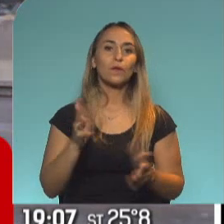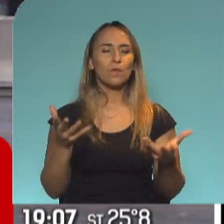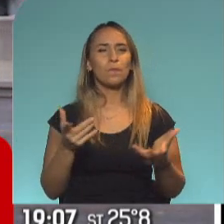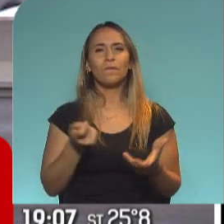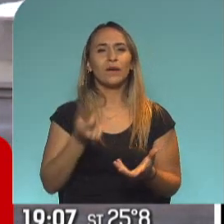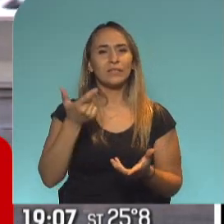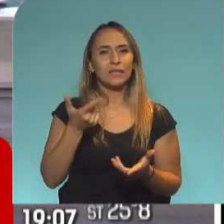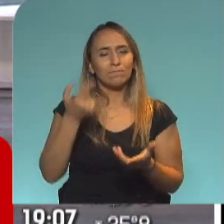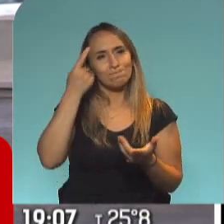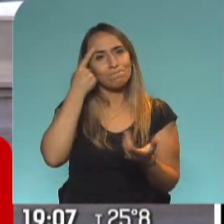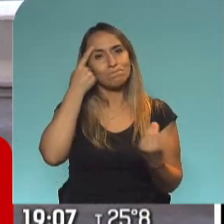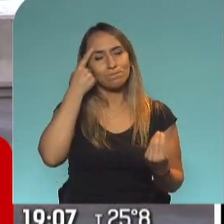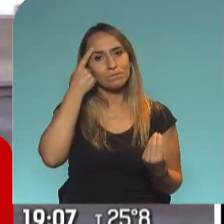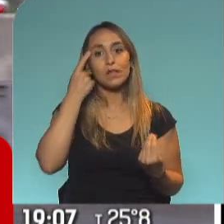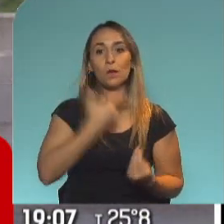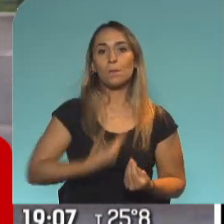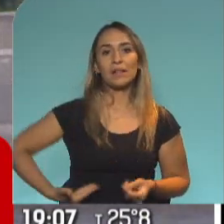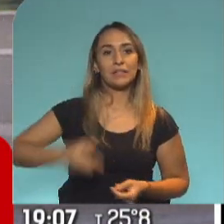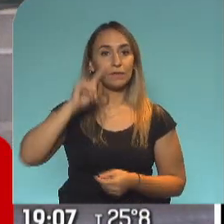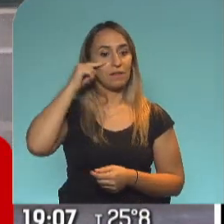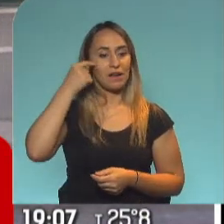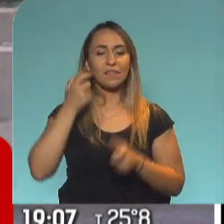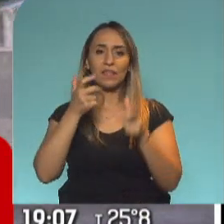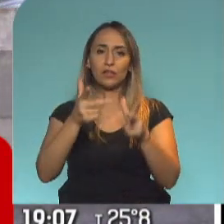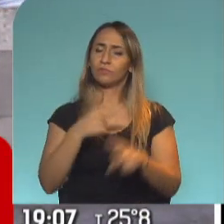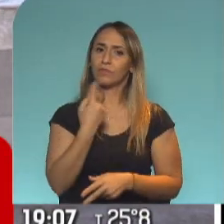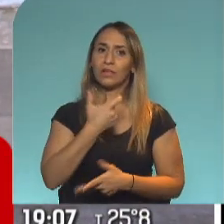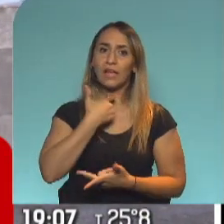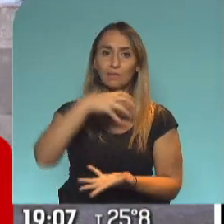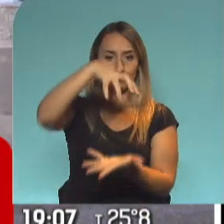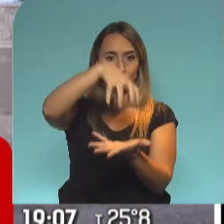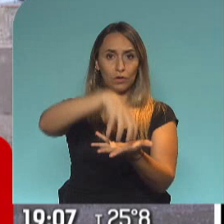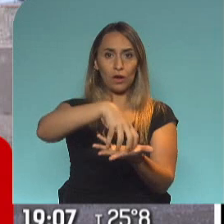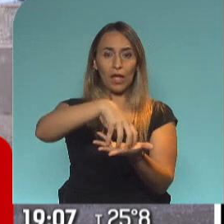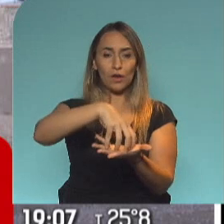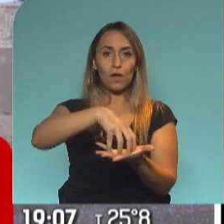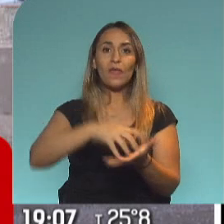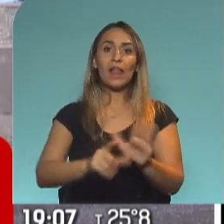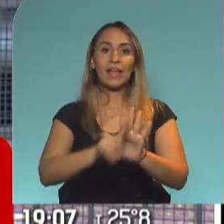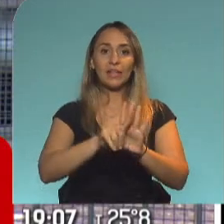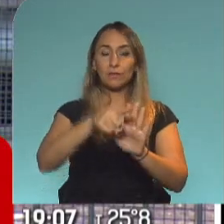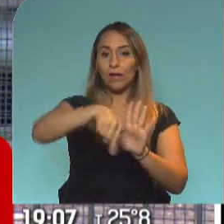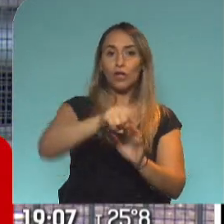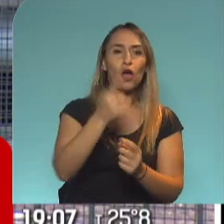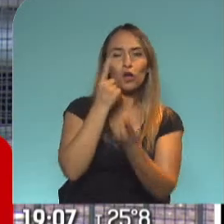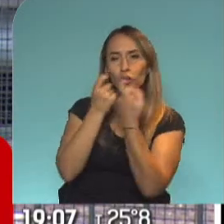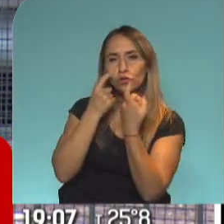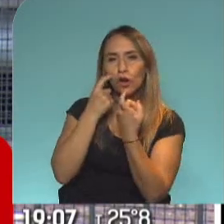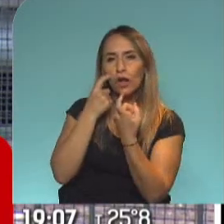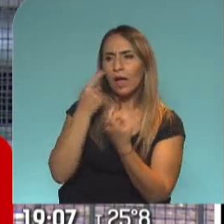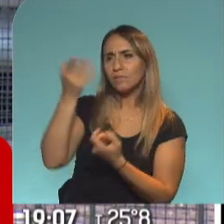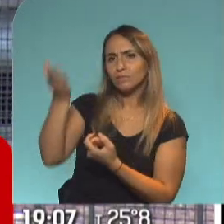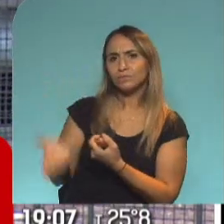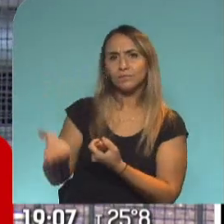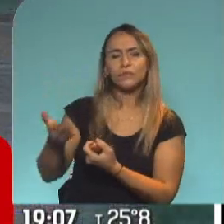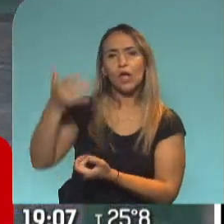pensando, lo que dice el presidente Alberto Fernández es: nosotros queremos un órgano legislativo que evalúe al Poder Judicial como sujeto, ¿sí? Como